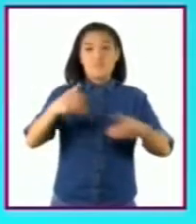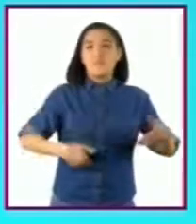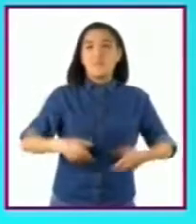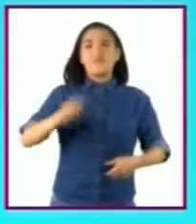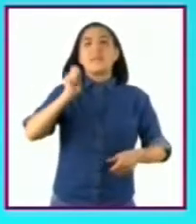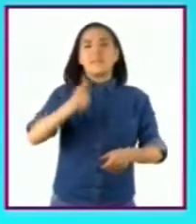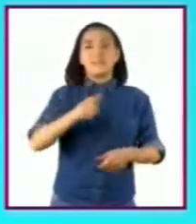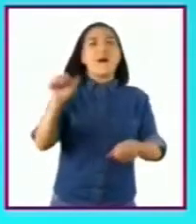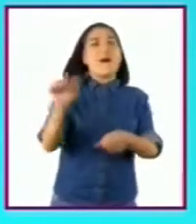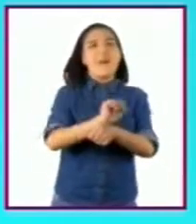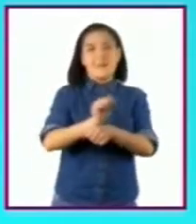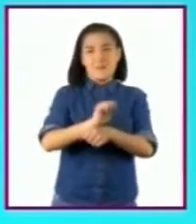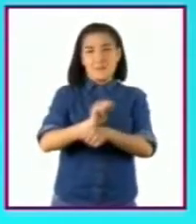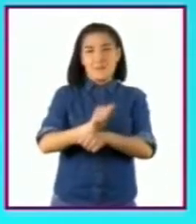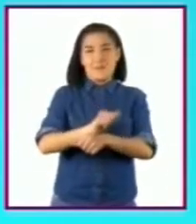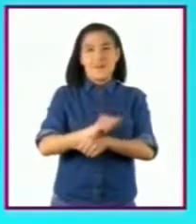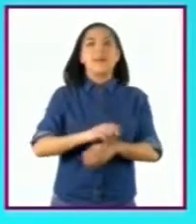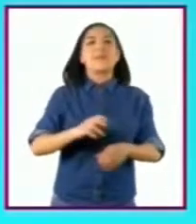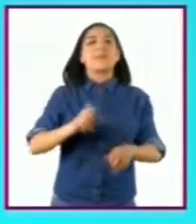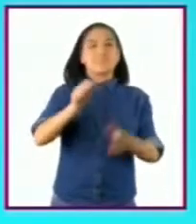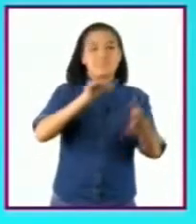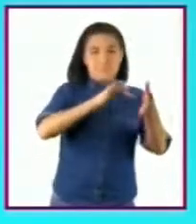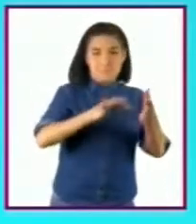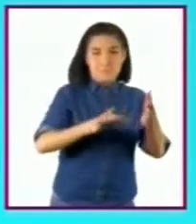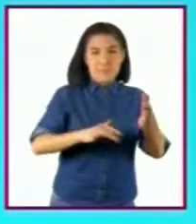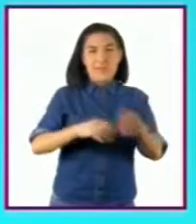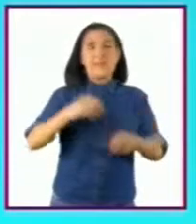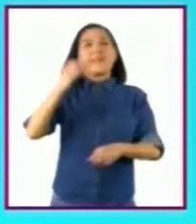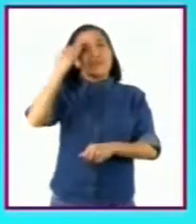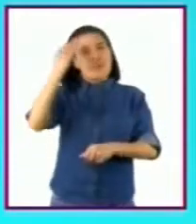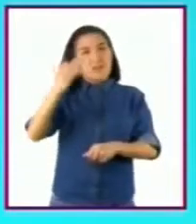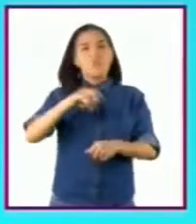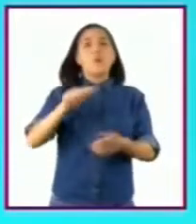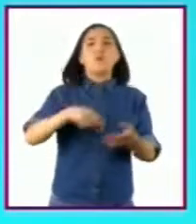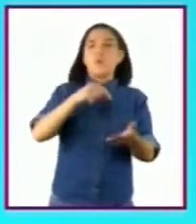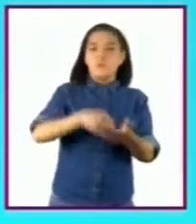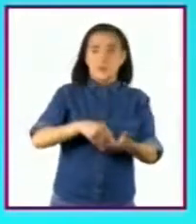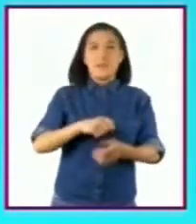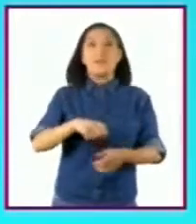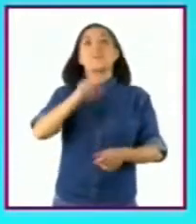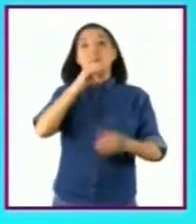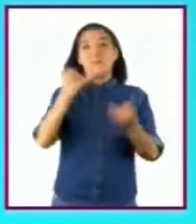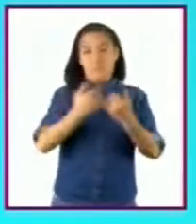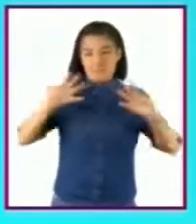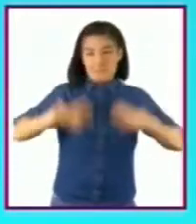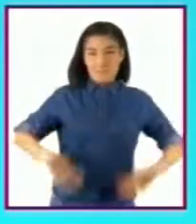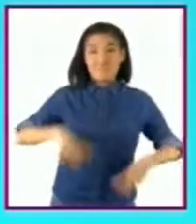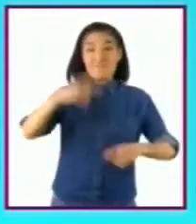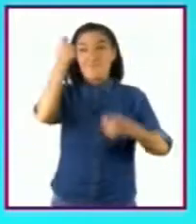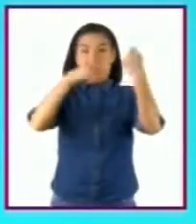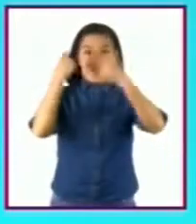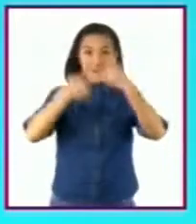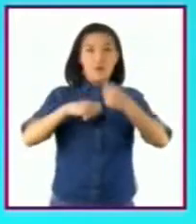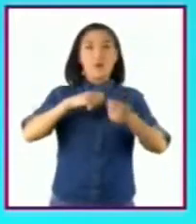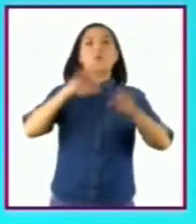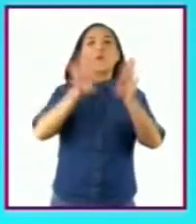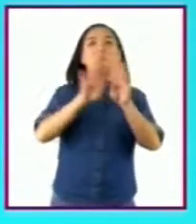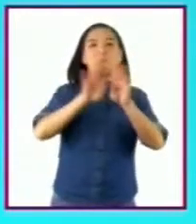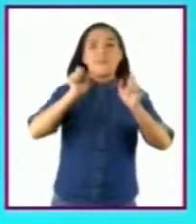principalmente actor, texto, espacio y tiempo, sin dejar a un lado el vestuario, maquillaje,